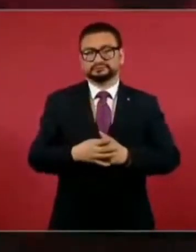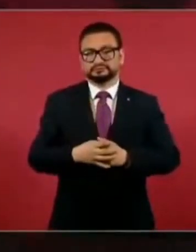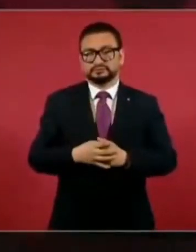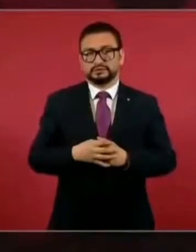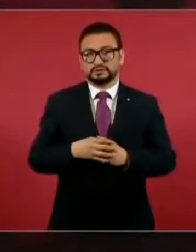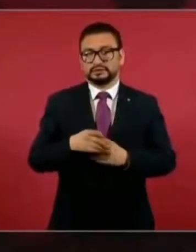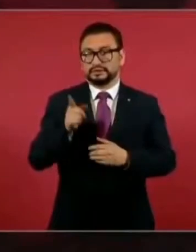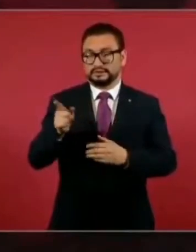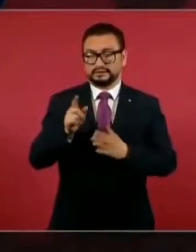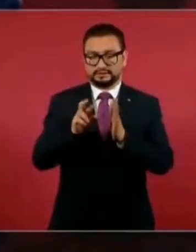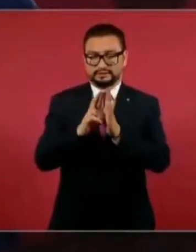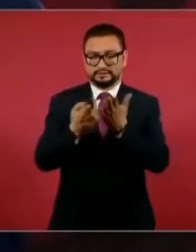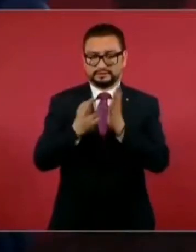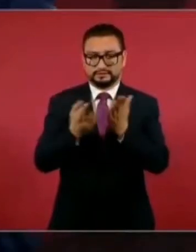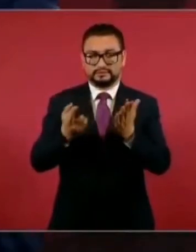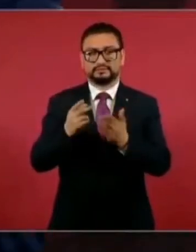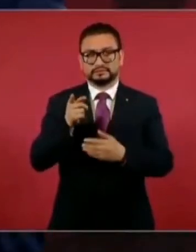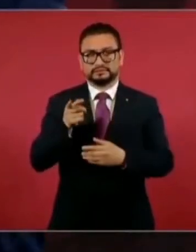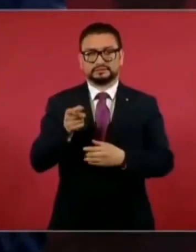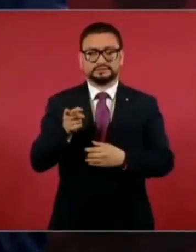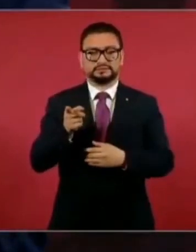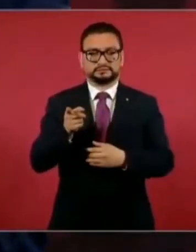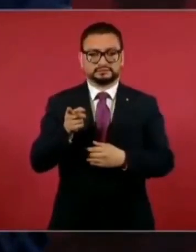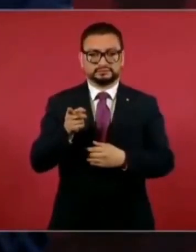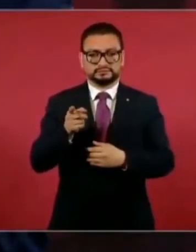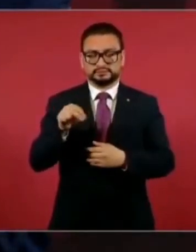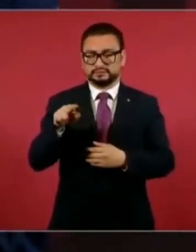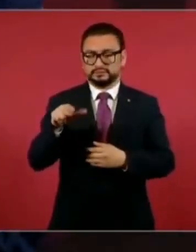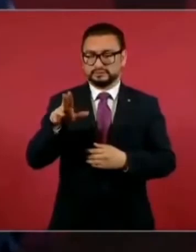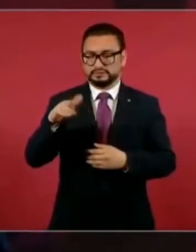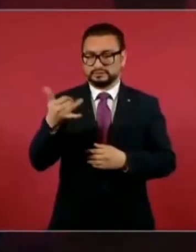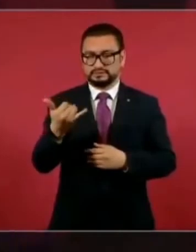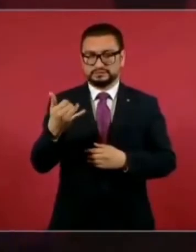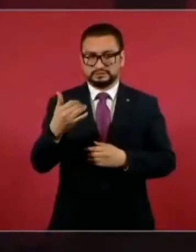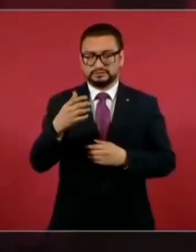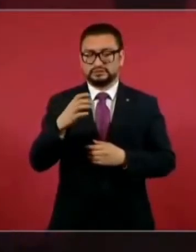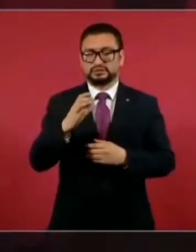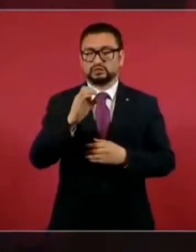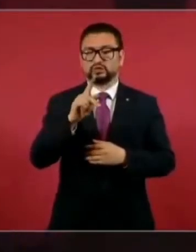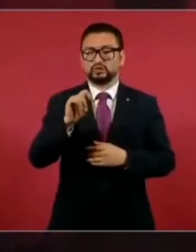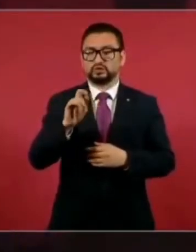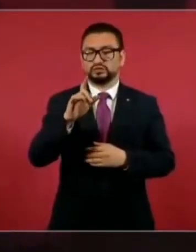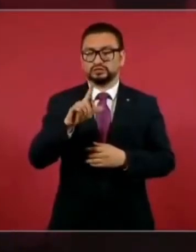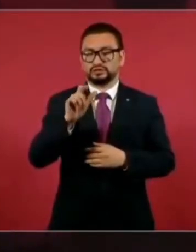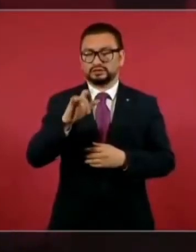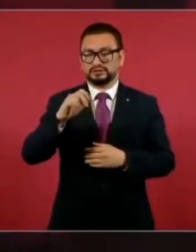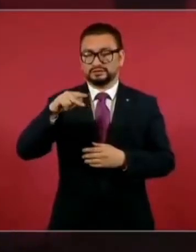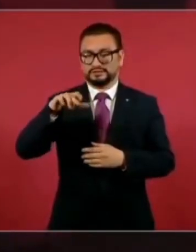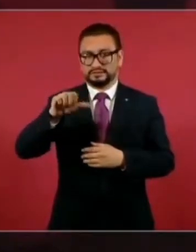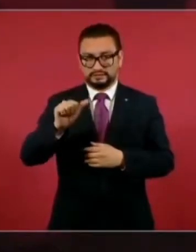la revista de Nancy, Contralínea,